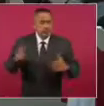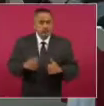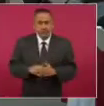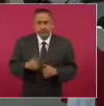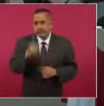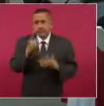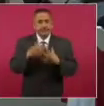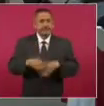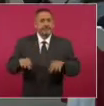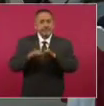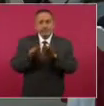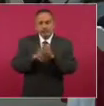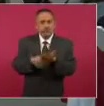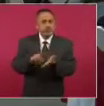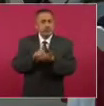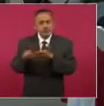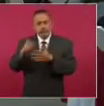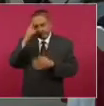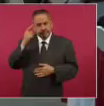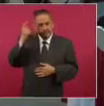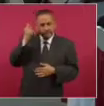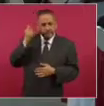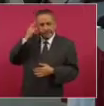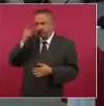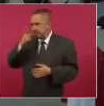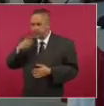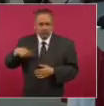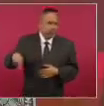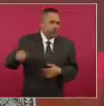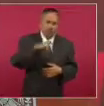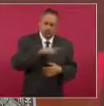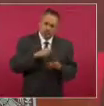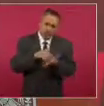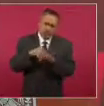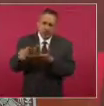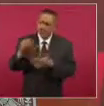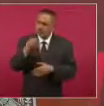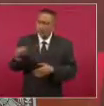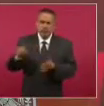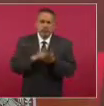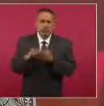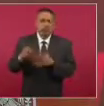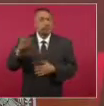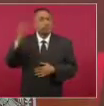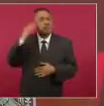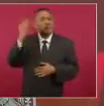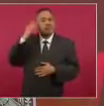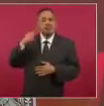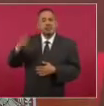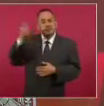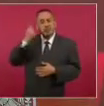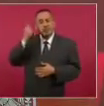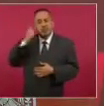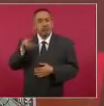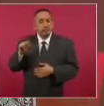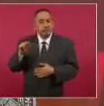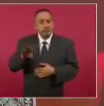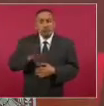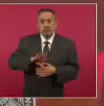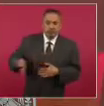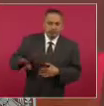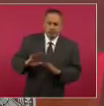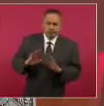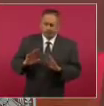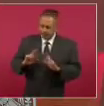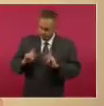la importancia del derecho a la pensión universal, que para millones excluidos del sistema de pensiones